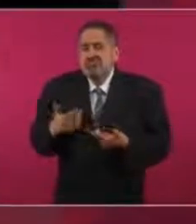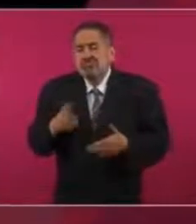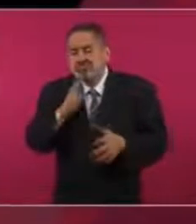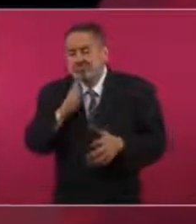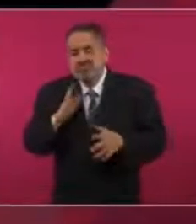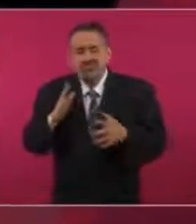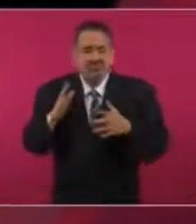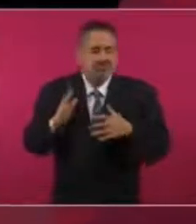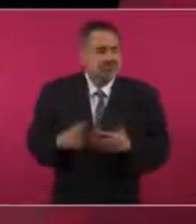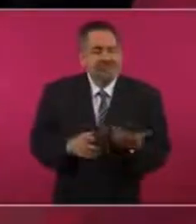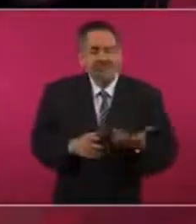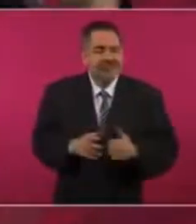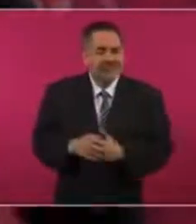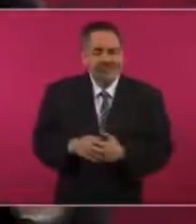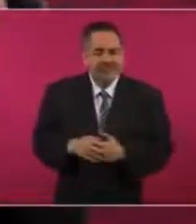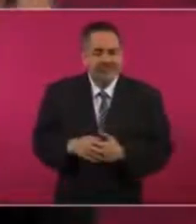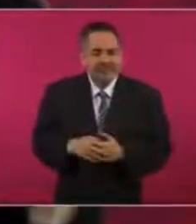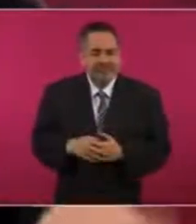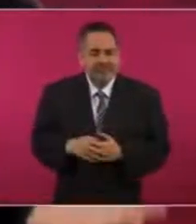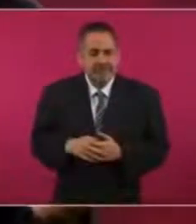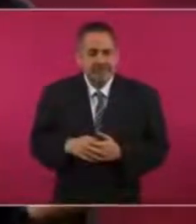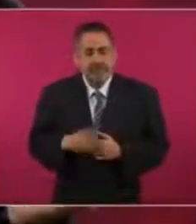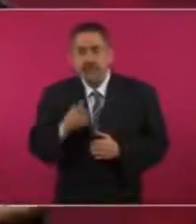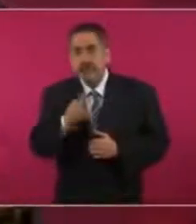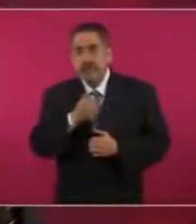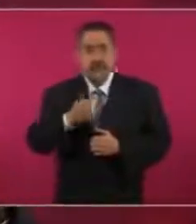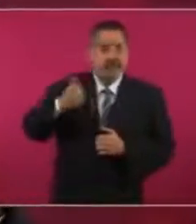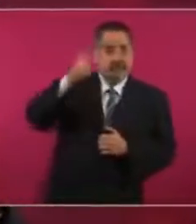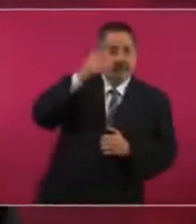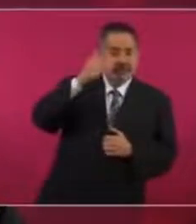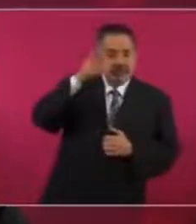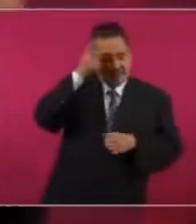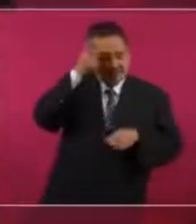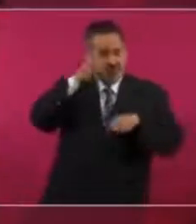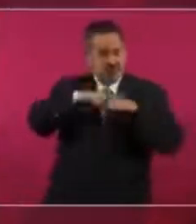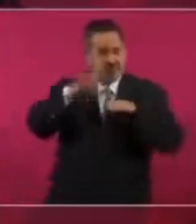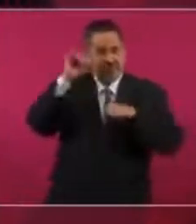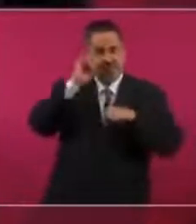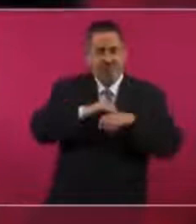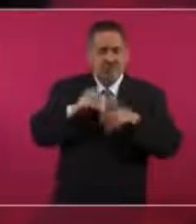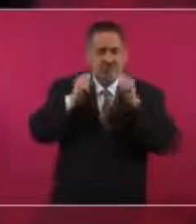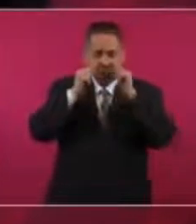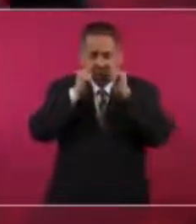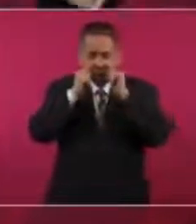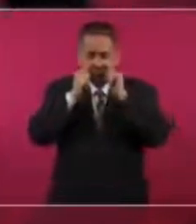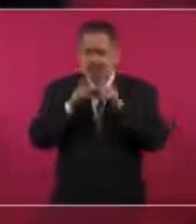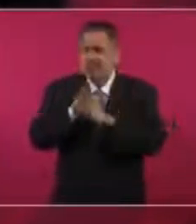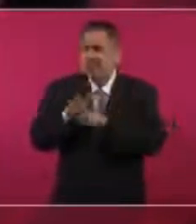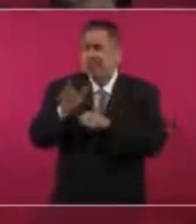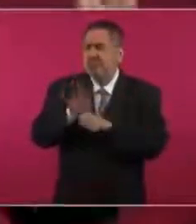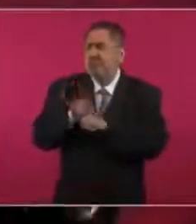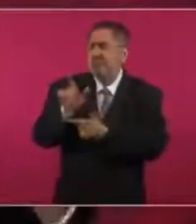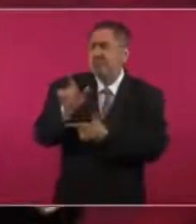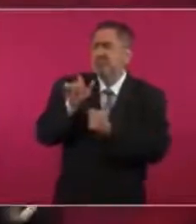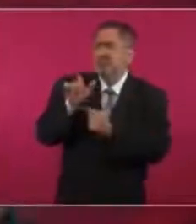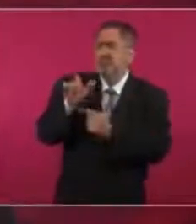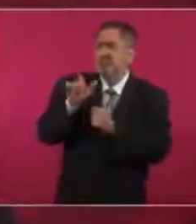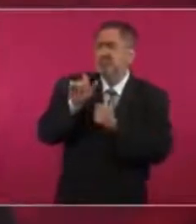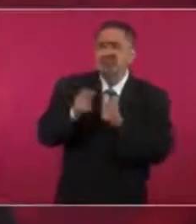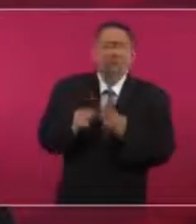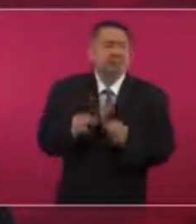Como a los de arriba no les importaba, porque ellos estaban metidos en los negocios,